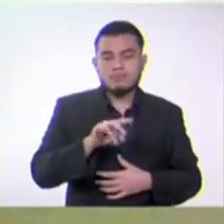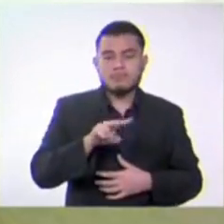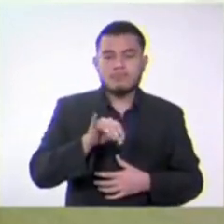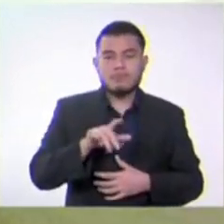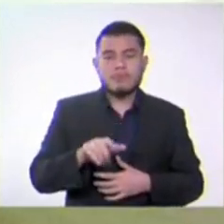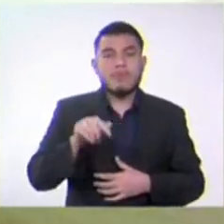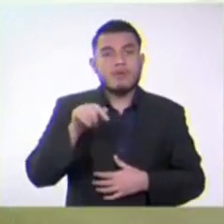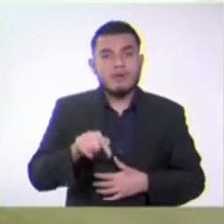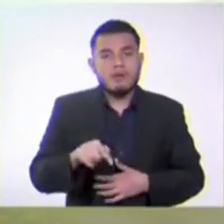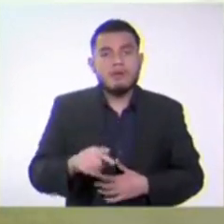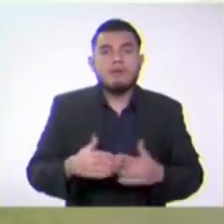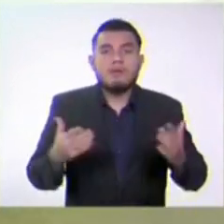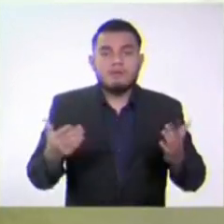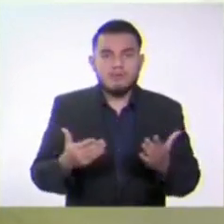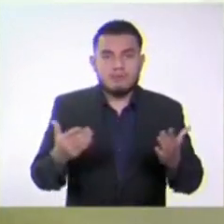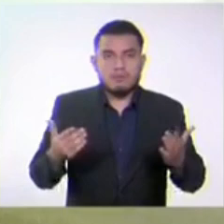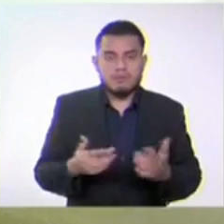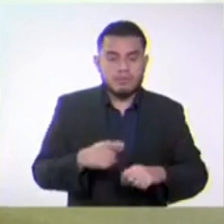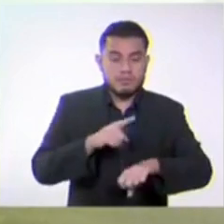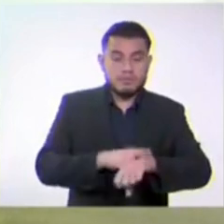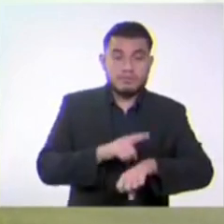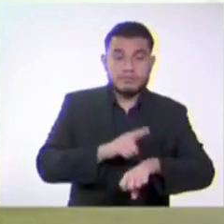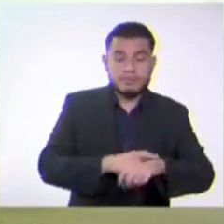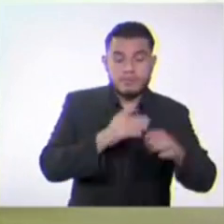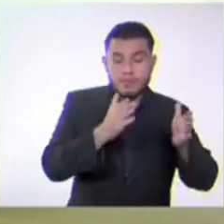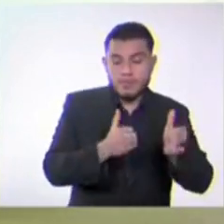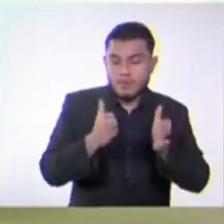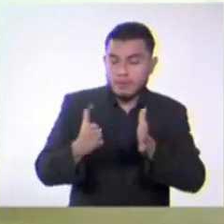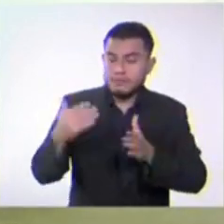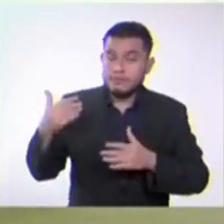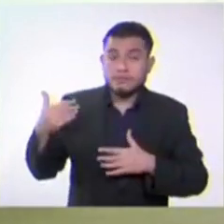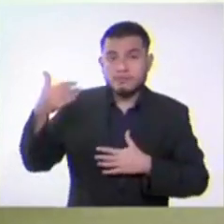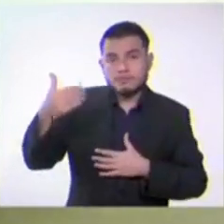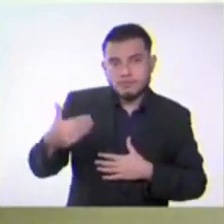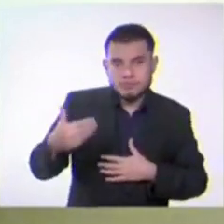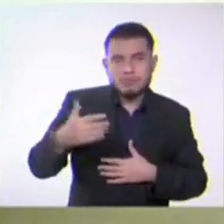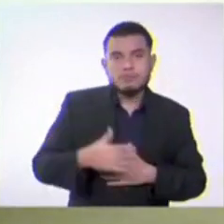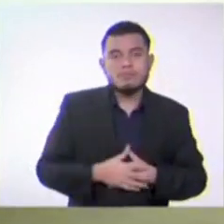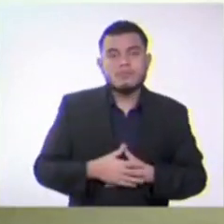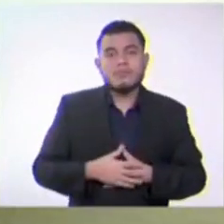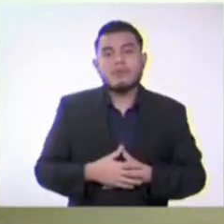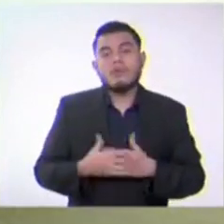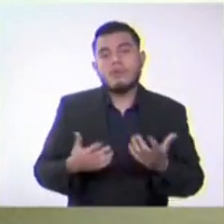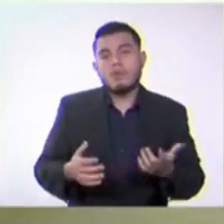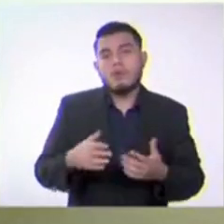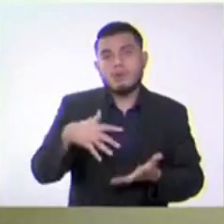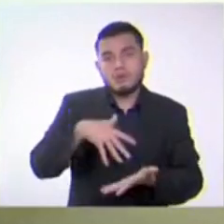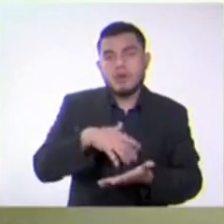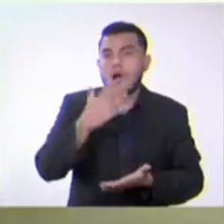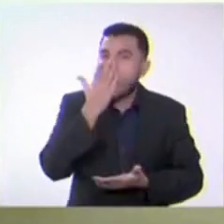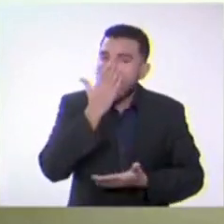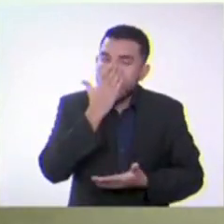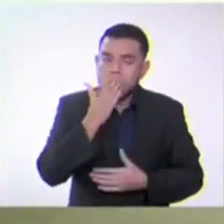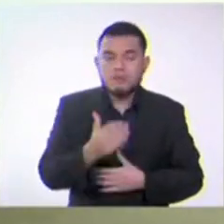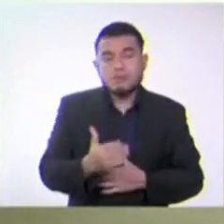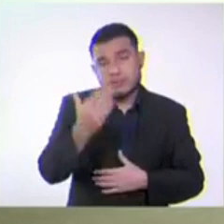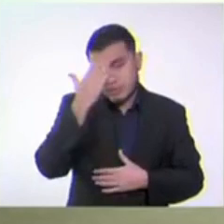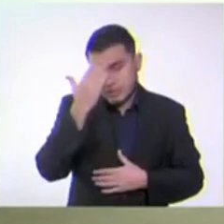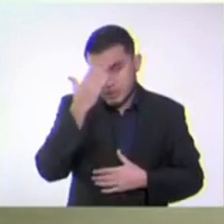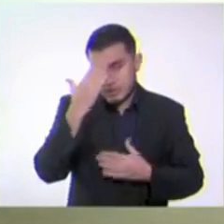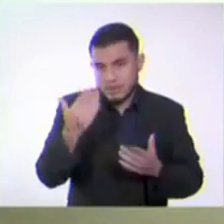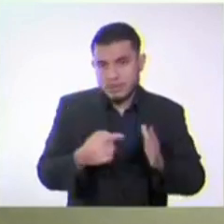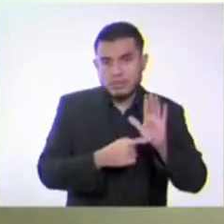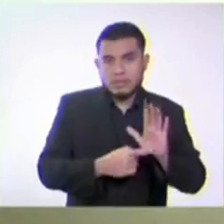este era el que marcaba las estaciones del año. Los mayas lograron deducir que estos aparecían